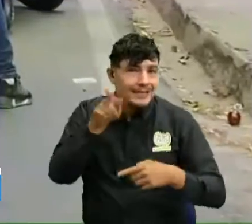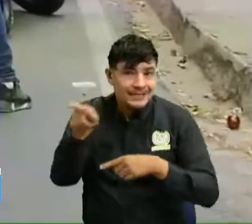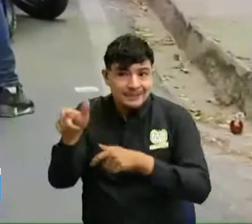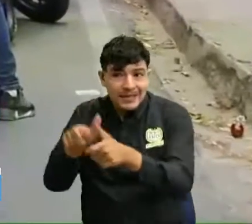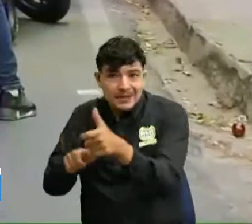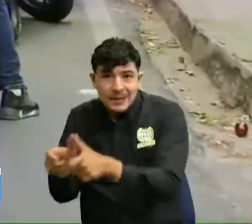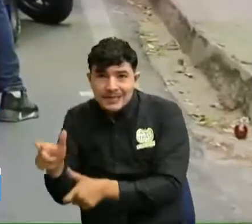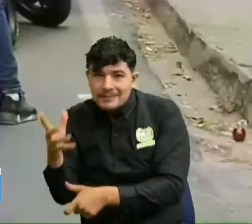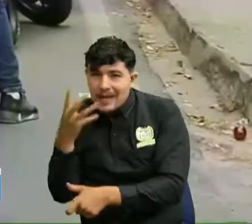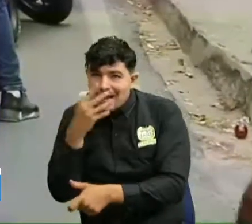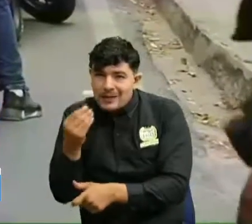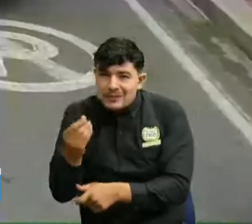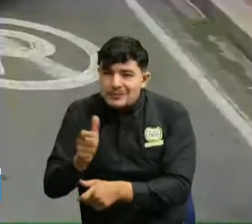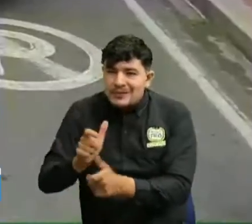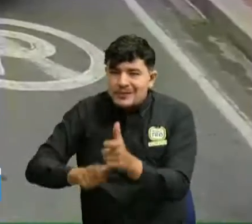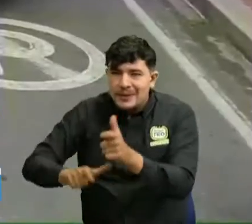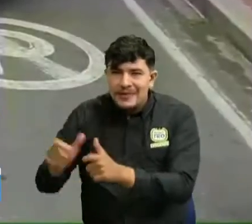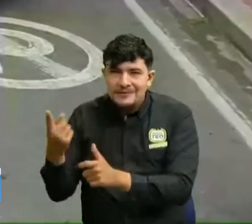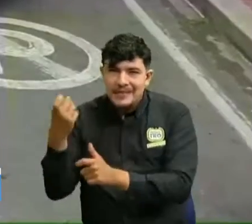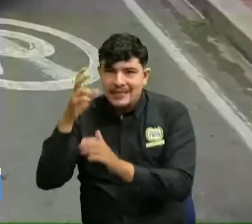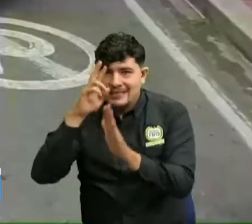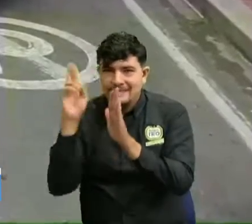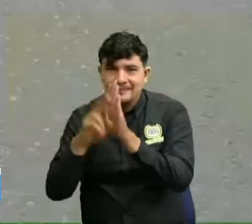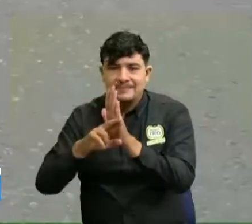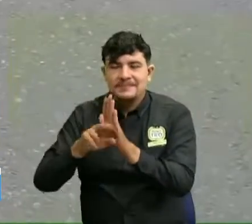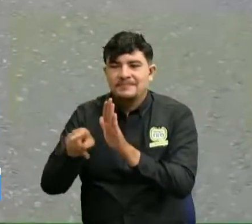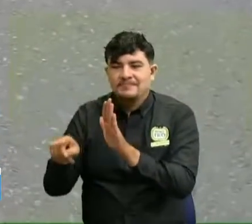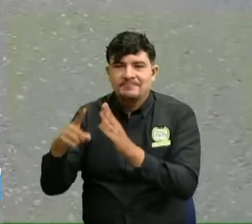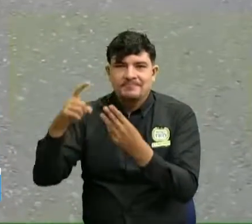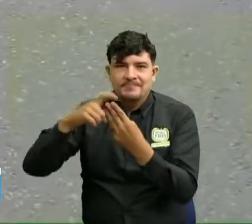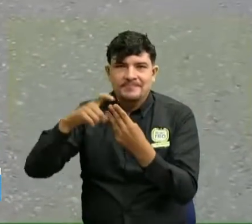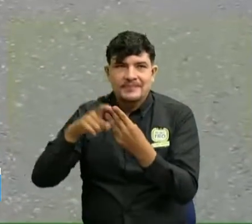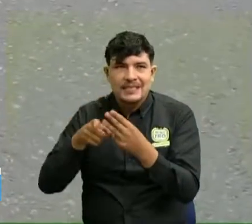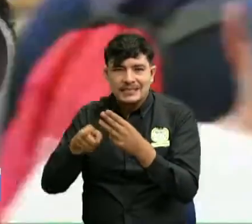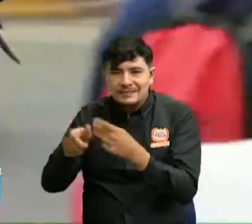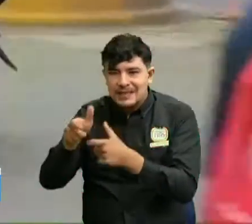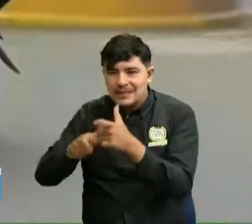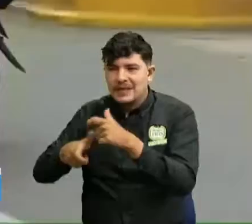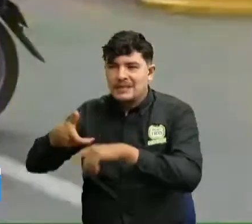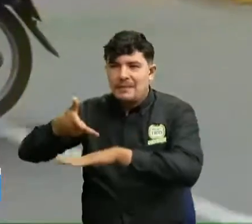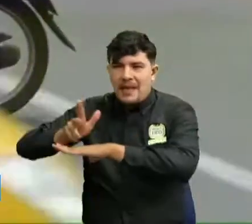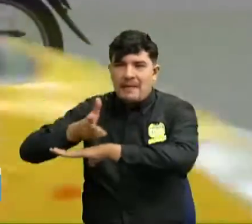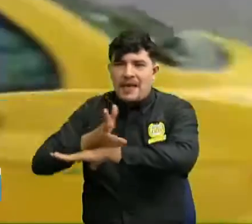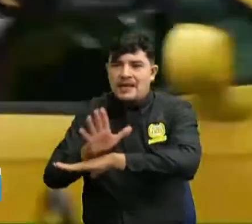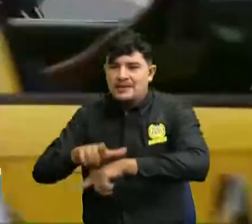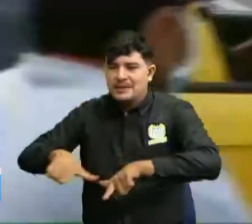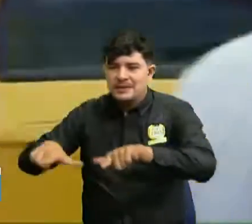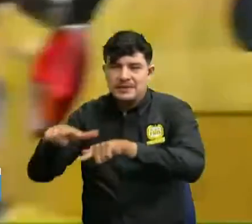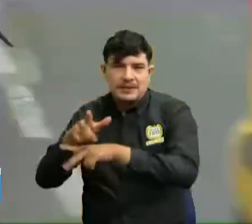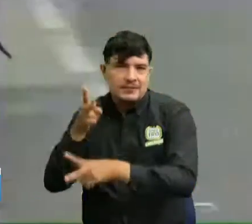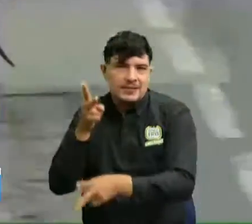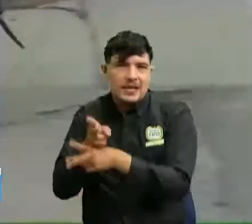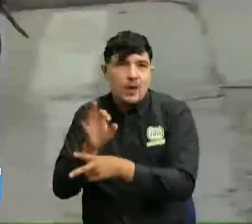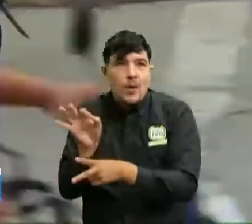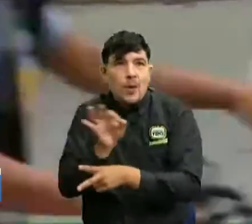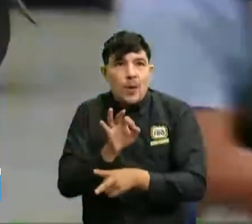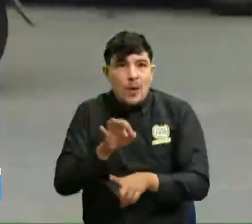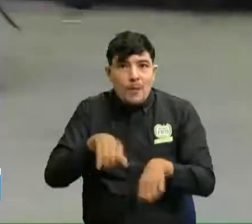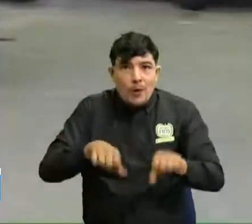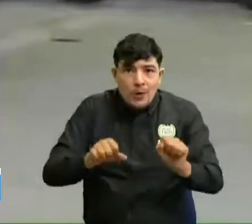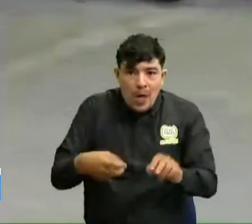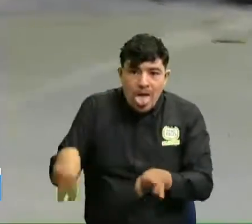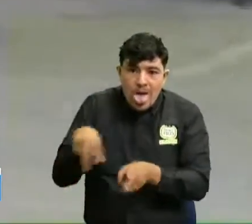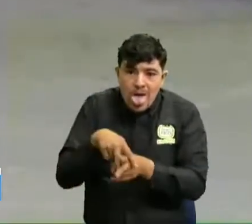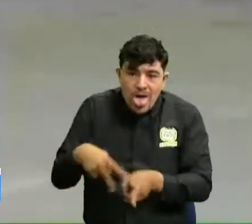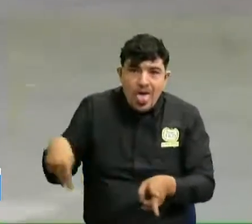por infractores quienes insisten en parquear sus automóviles en zonas no autorizadas, sobre cupos en algunas motocicletas y sin